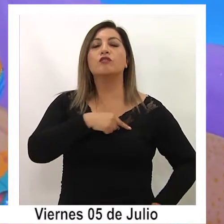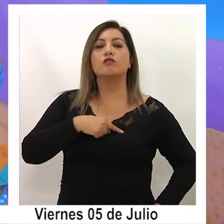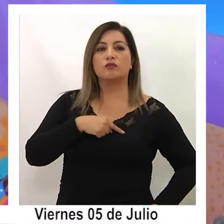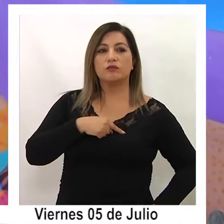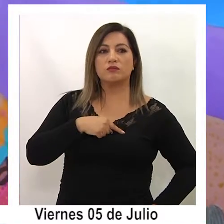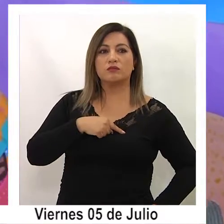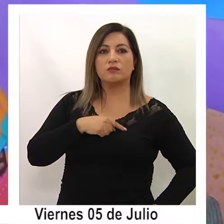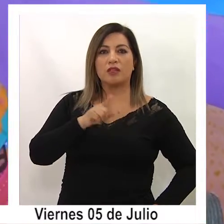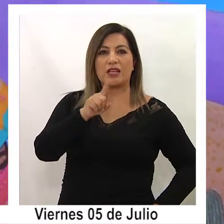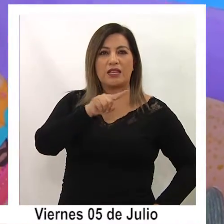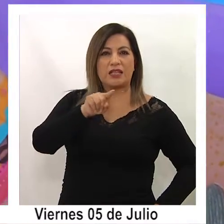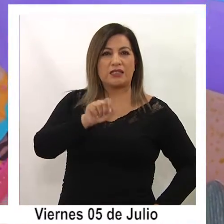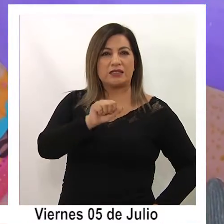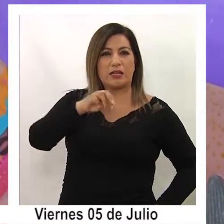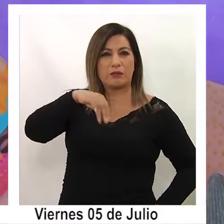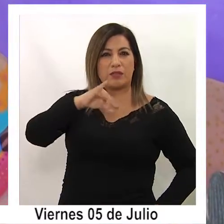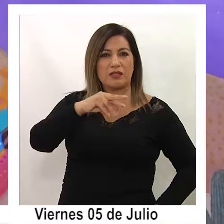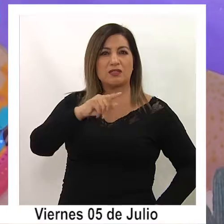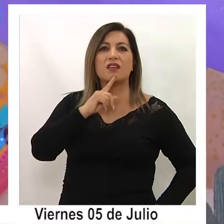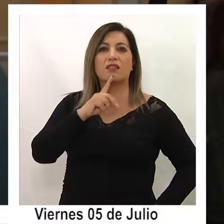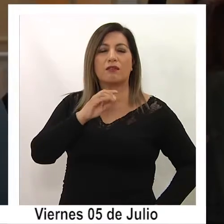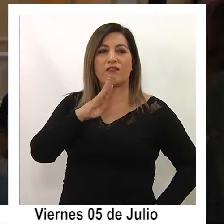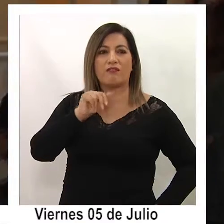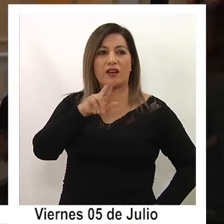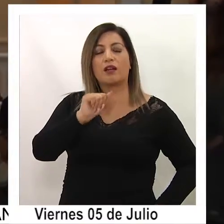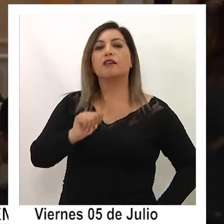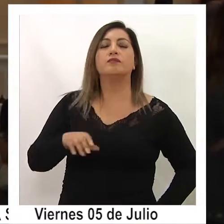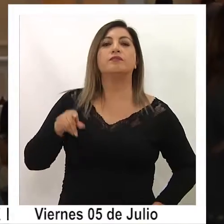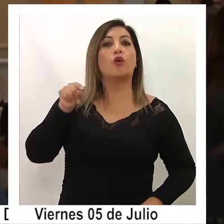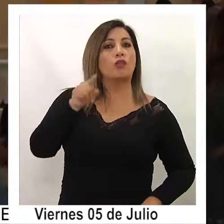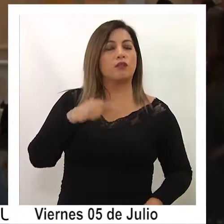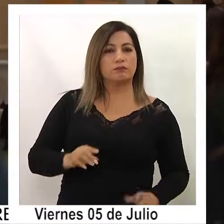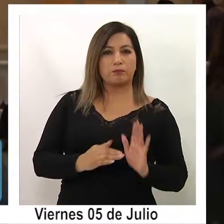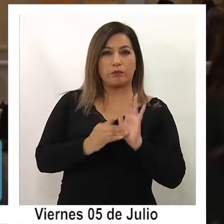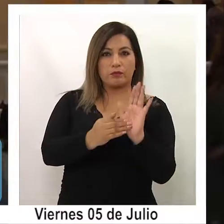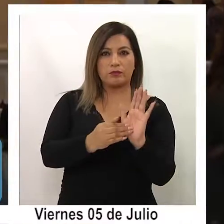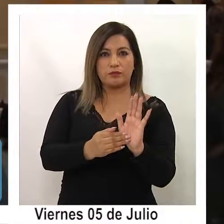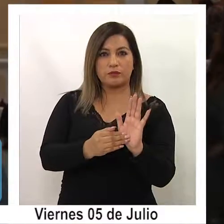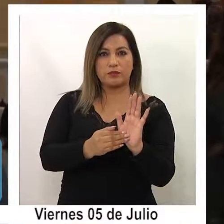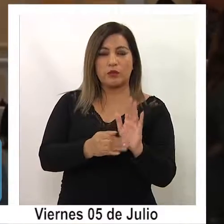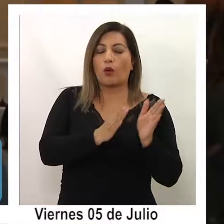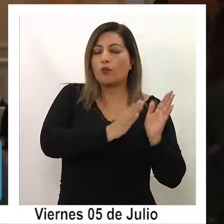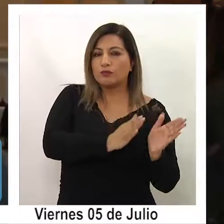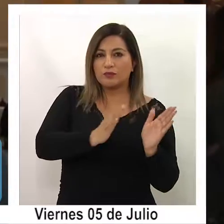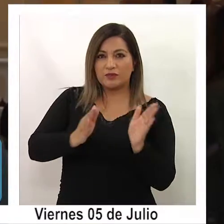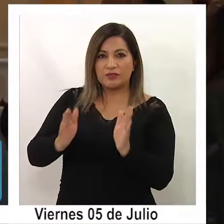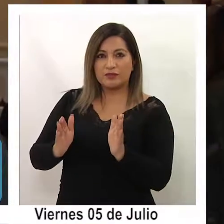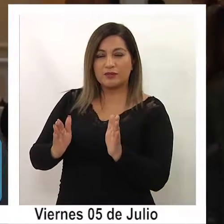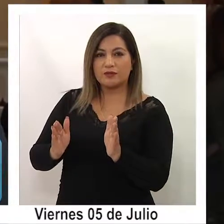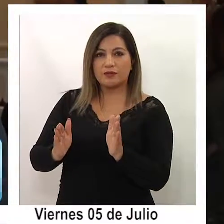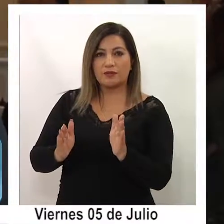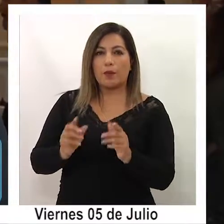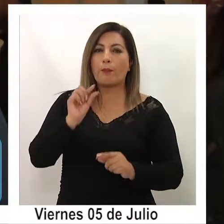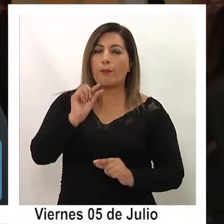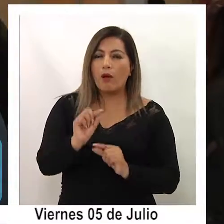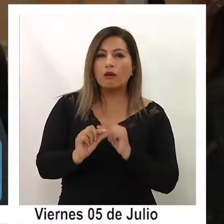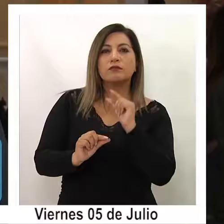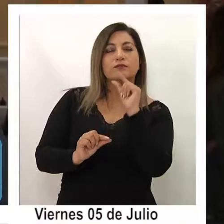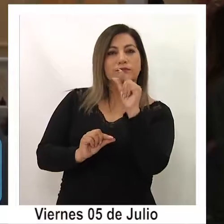denominada Sami Chatbarka. Bueno, hoy día estamos en presencia de un proceso que es